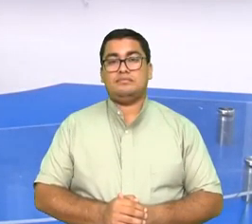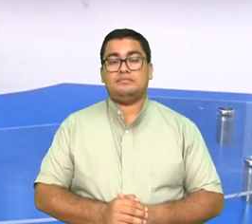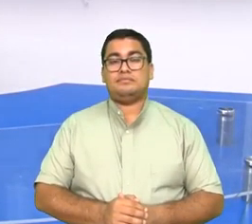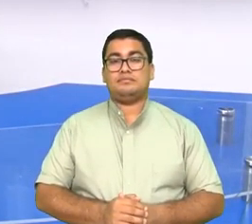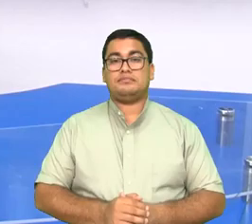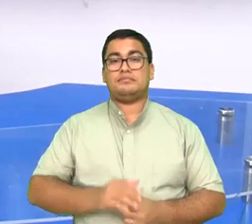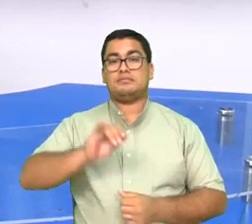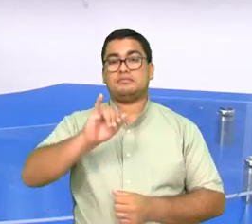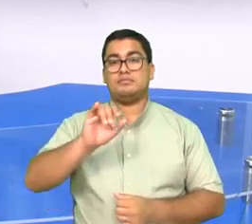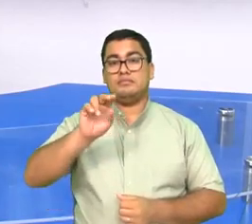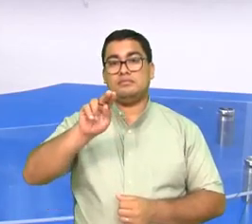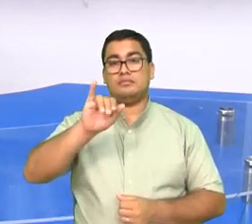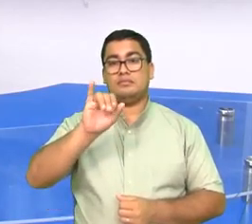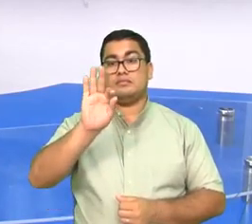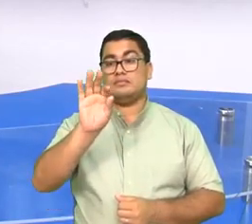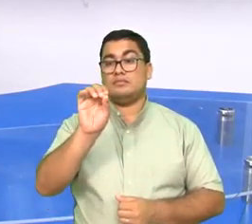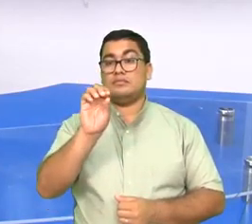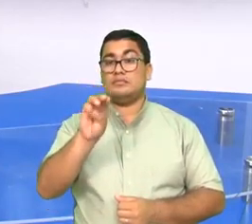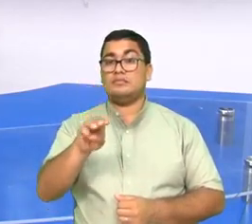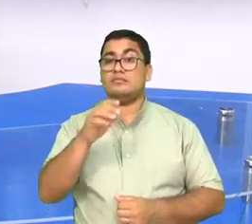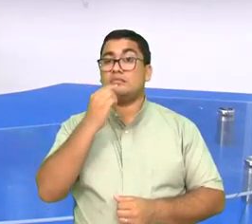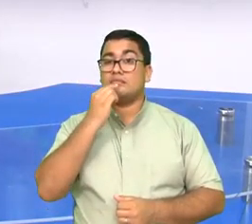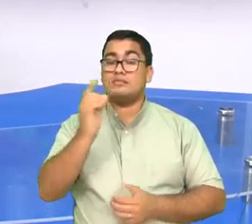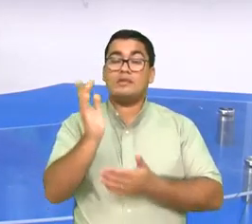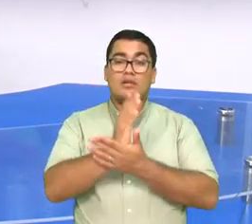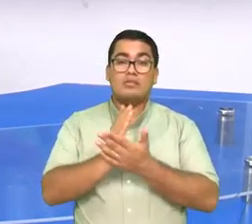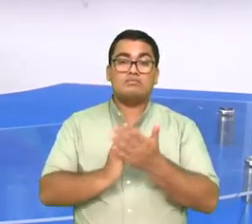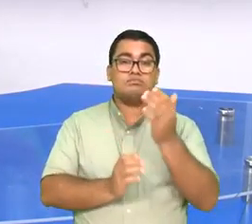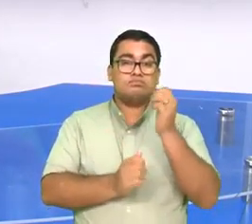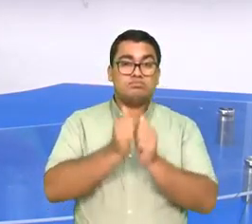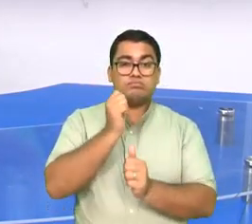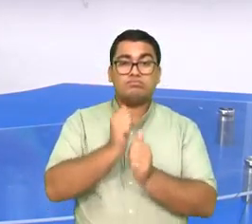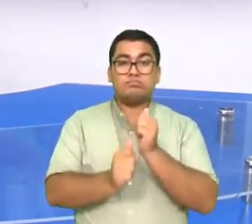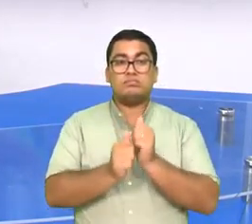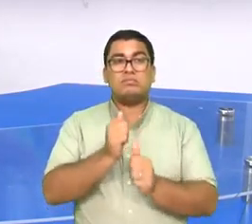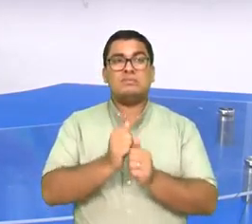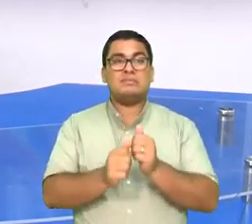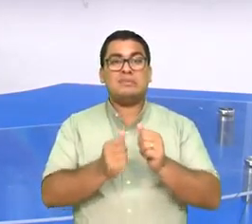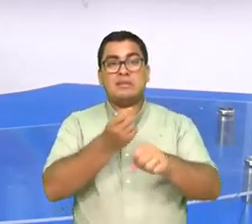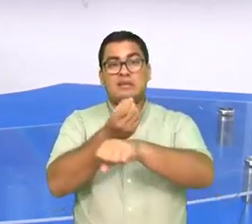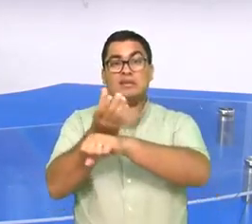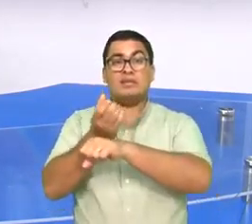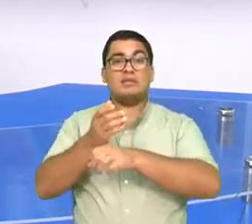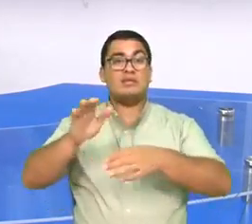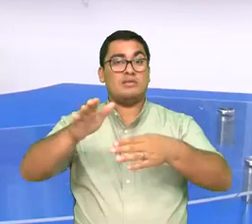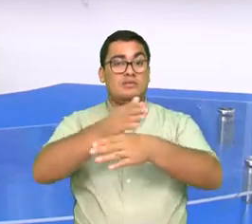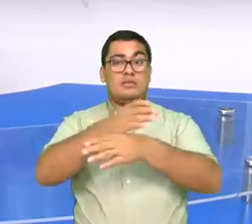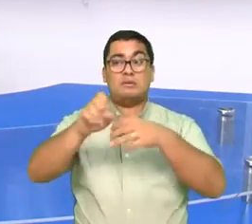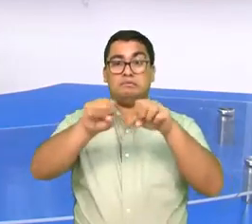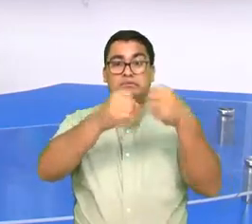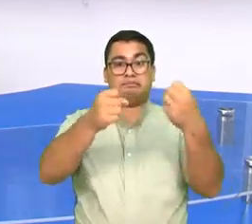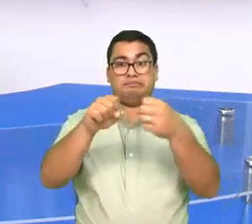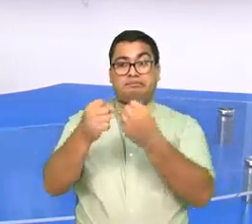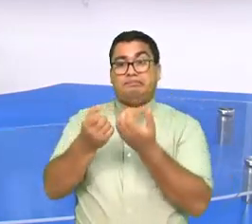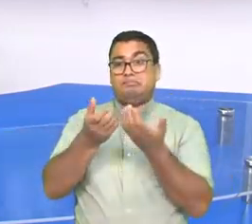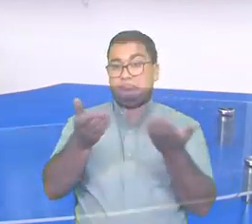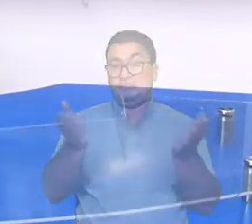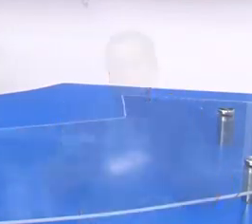El INIFON reporta preliminarmente algunos daños a la infraestructura municipal ocasionados por el huracán Eta.